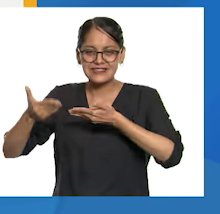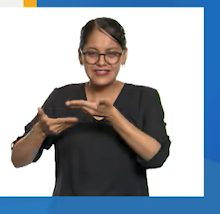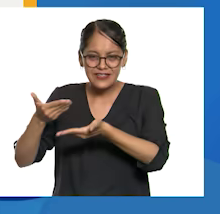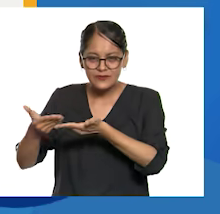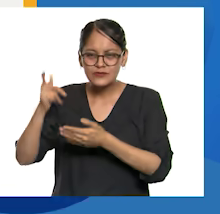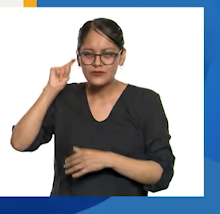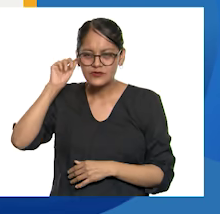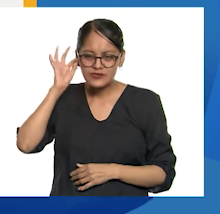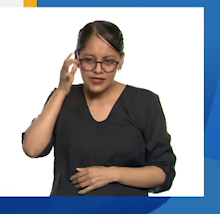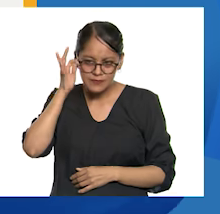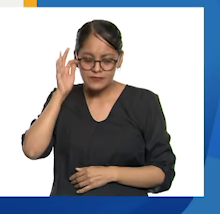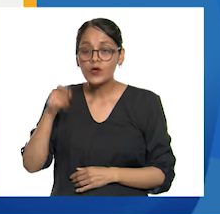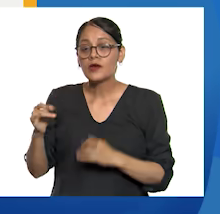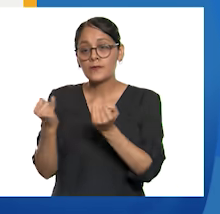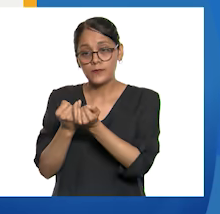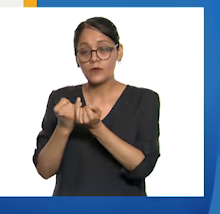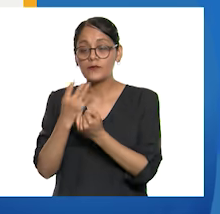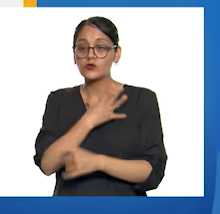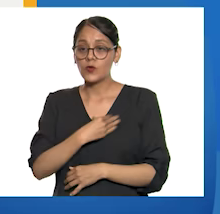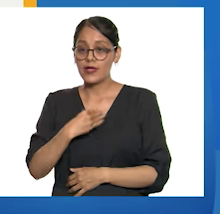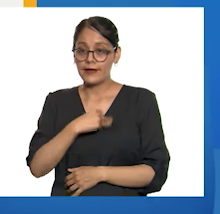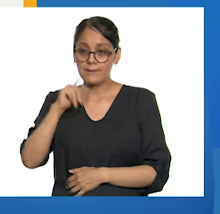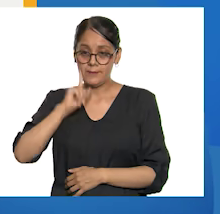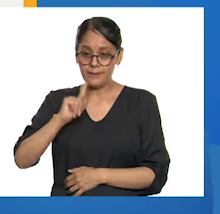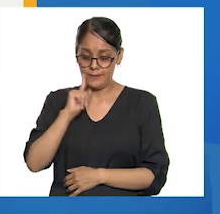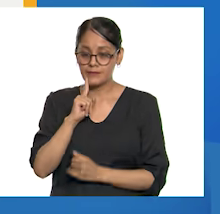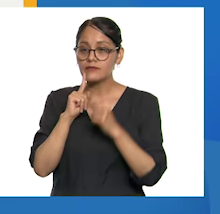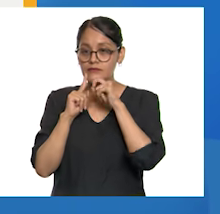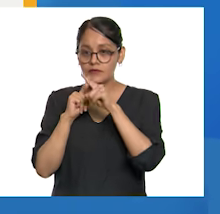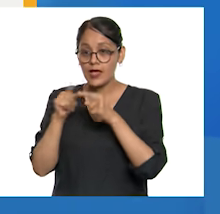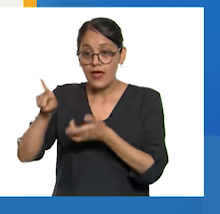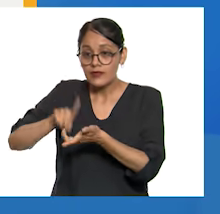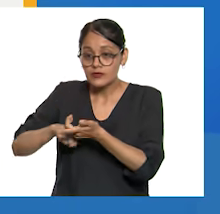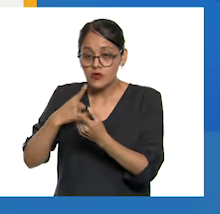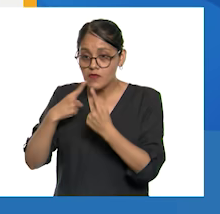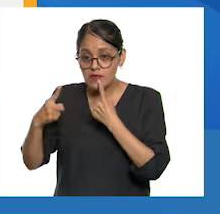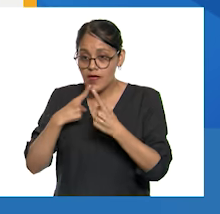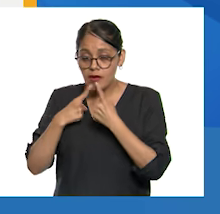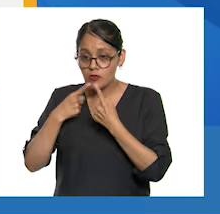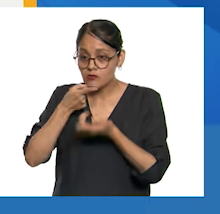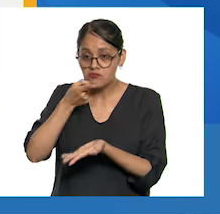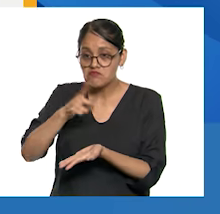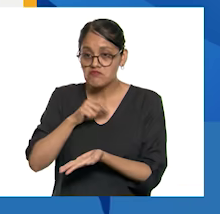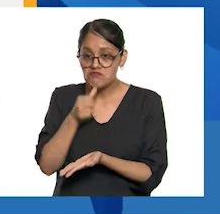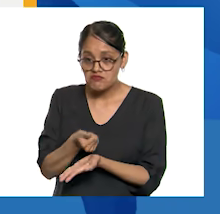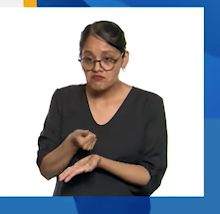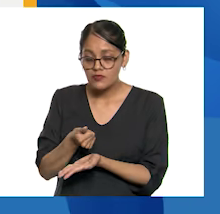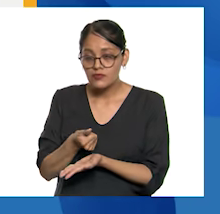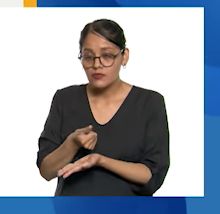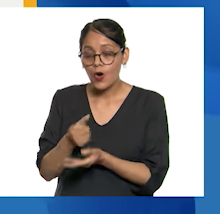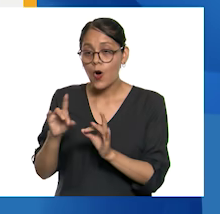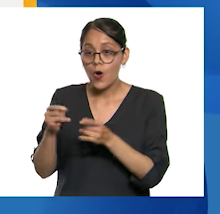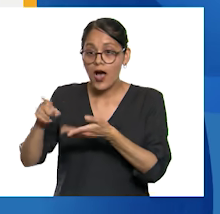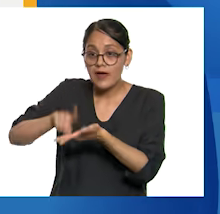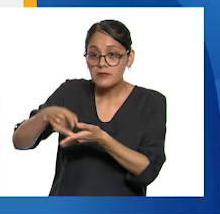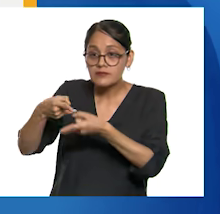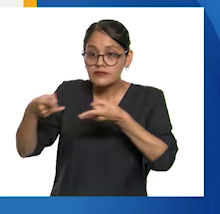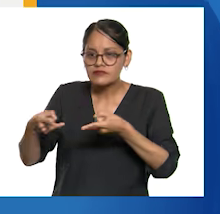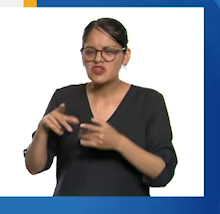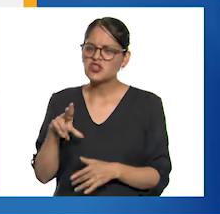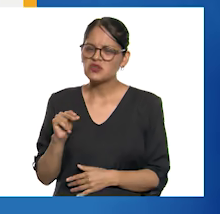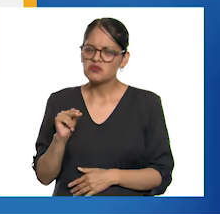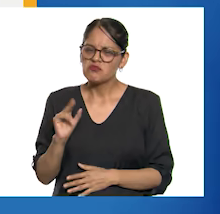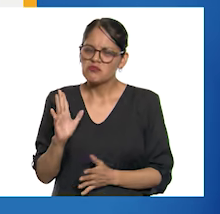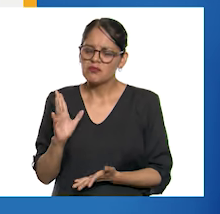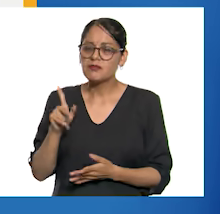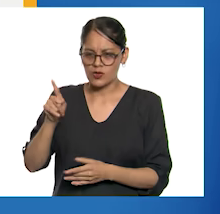hija que sí la menciona, o sea, aunque no tengan un diálogo, aunque aparentemente no tengan trascendencia en ese momento sabemos